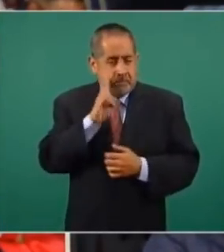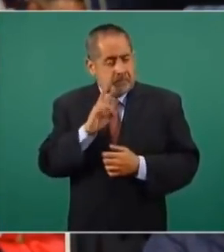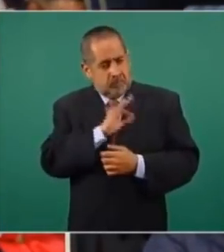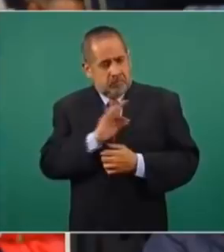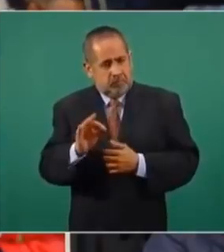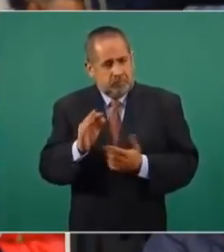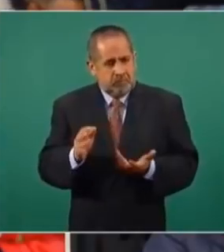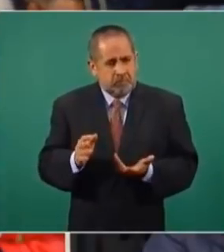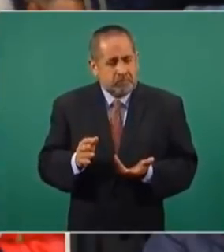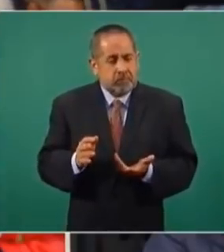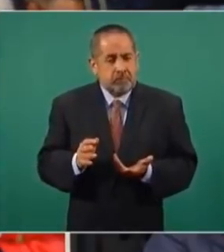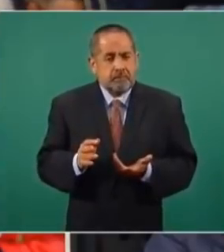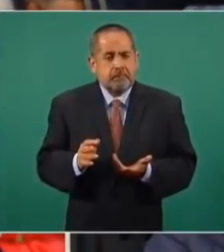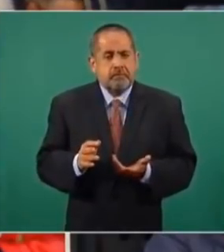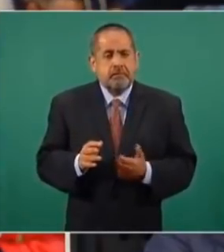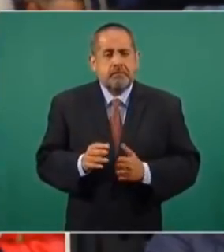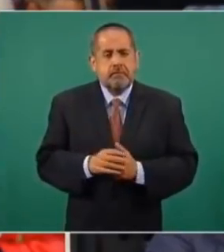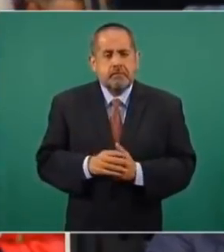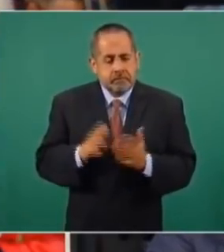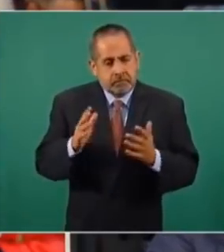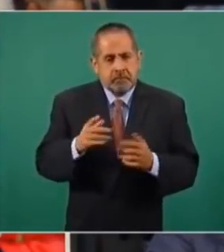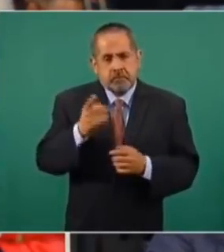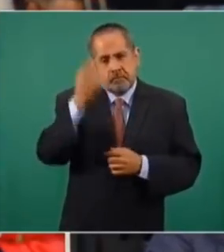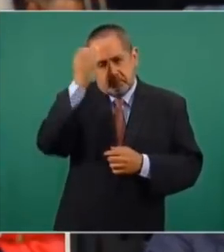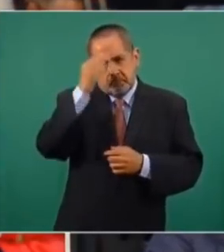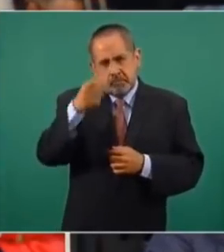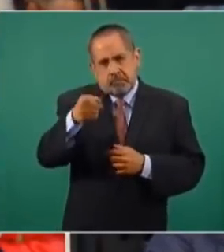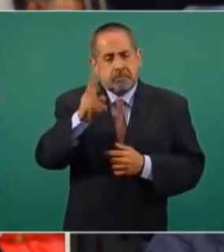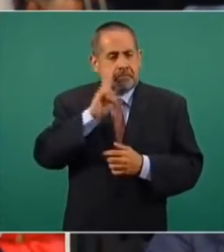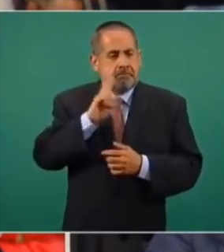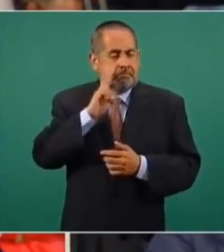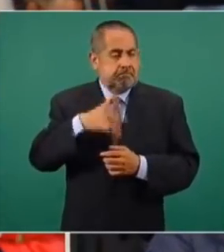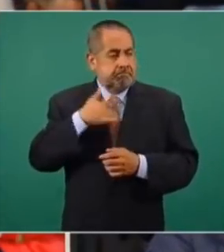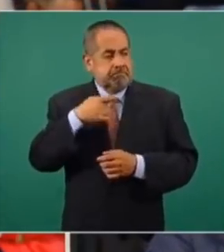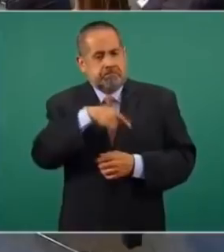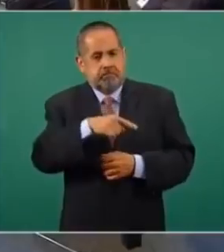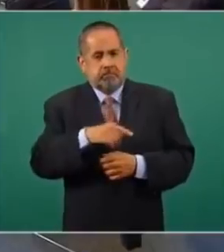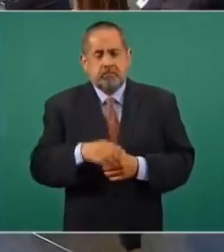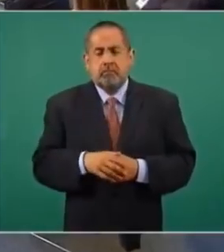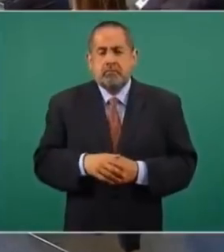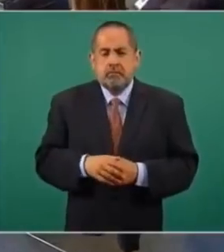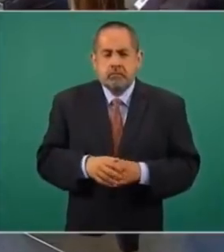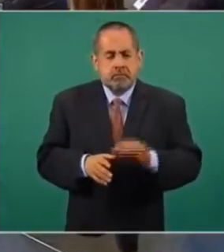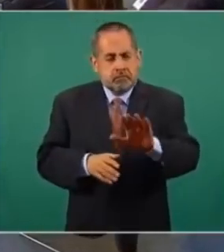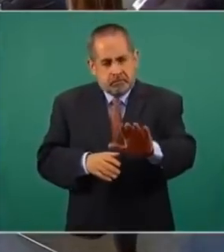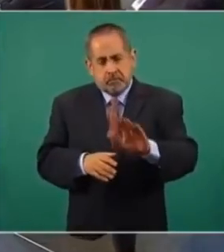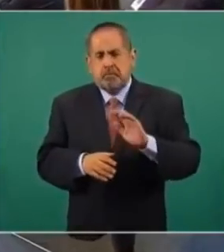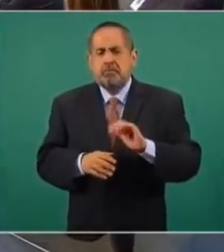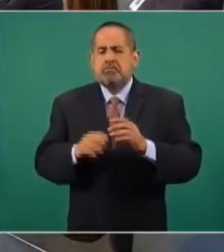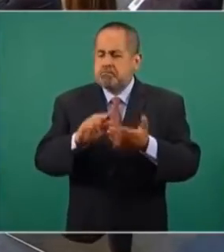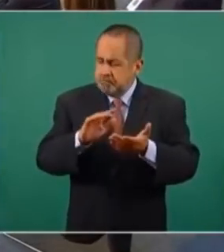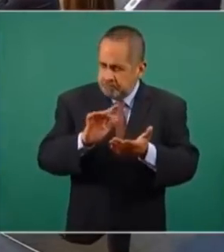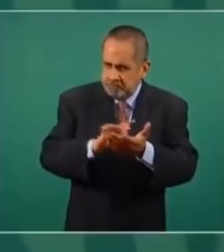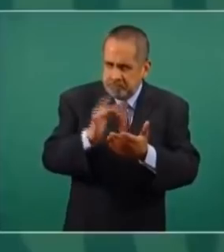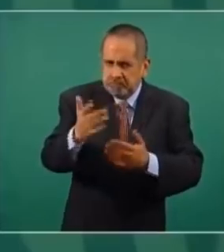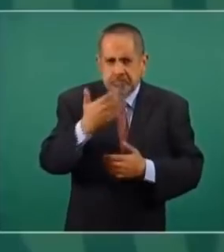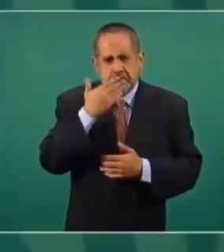posible que, primero, ¿qué opina de esto, no, de este acto patriótico? No, pues que se agradece mucho